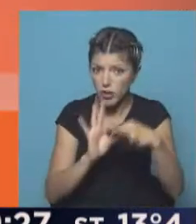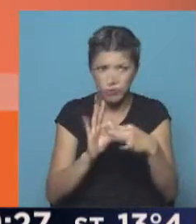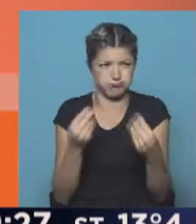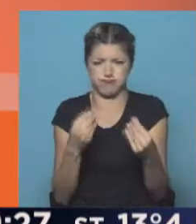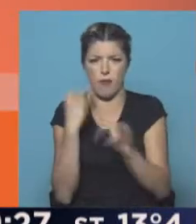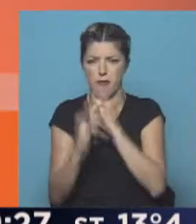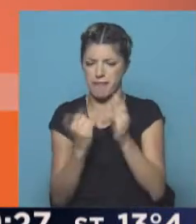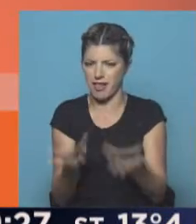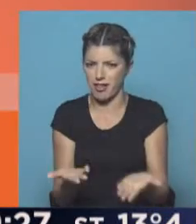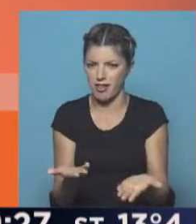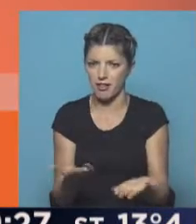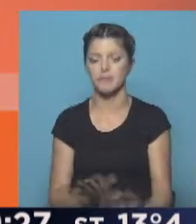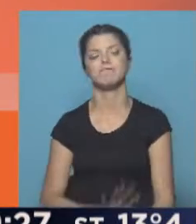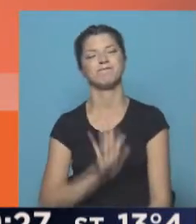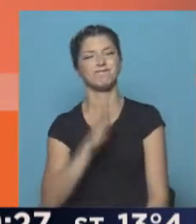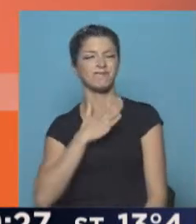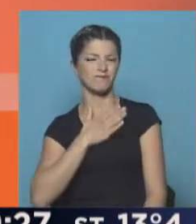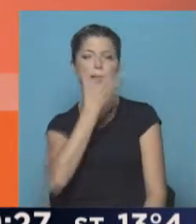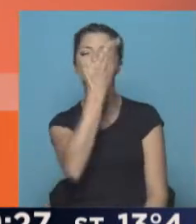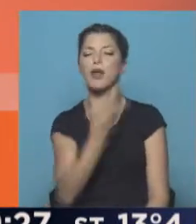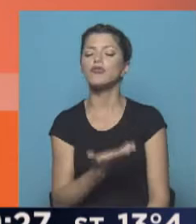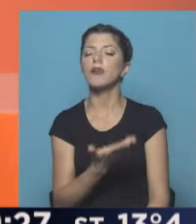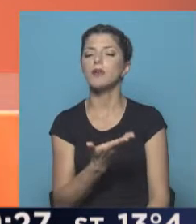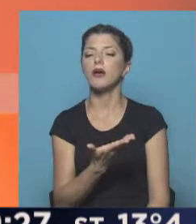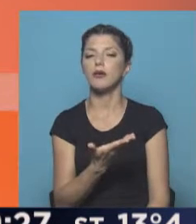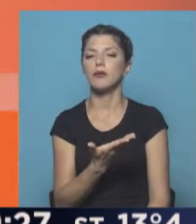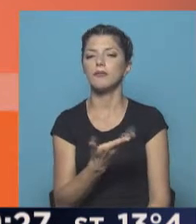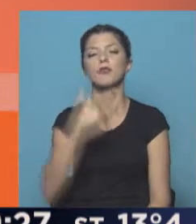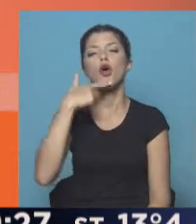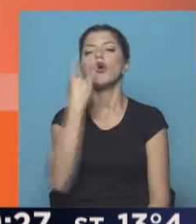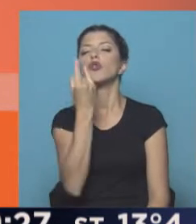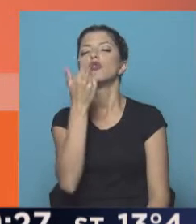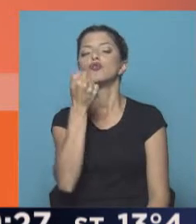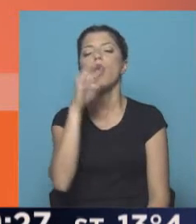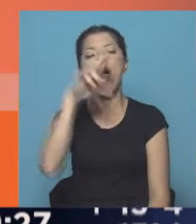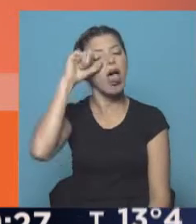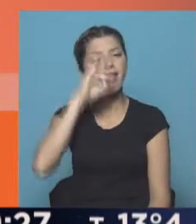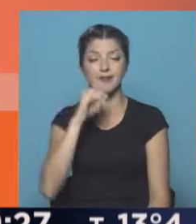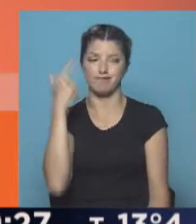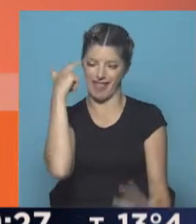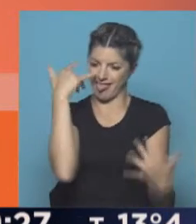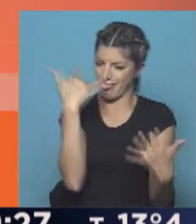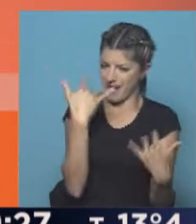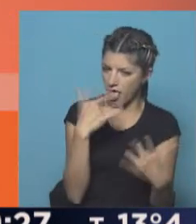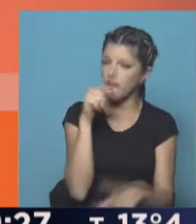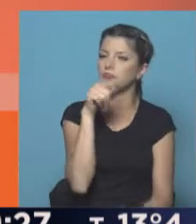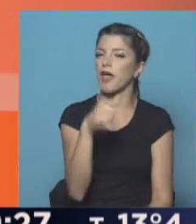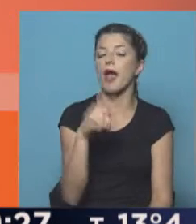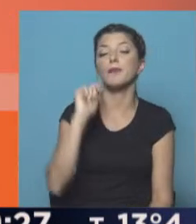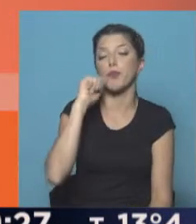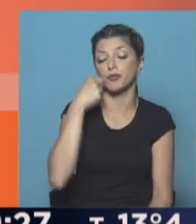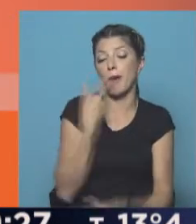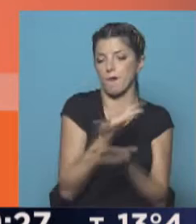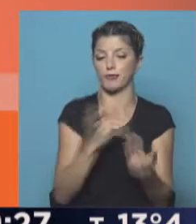creo que Suárez era una persona muy inteligente en el sentido de que le gustaba demostrar su